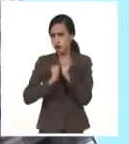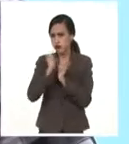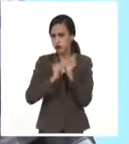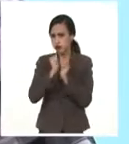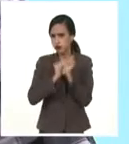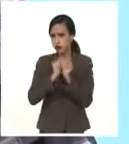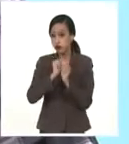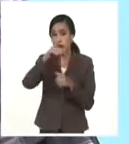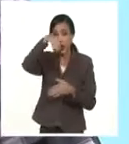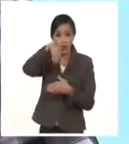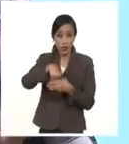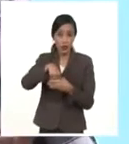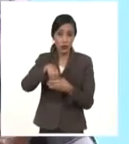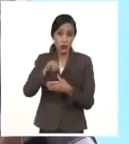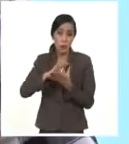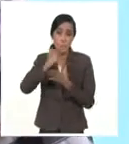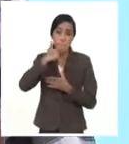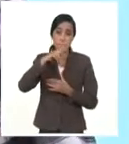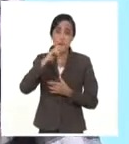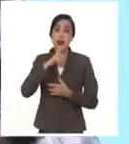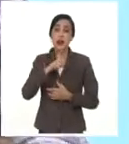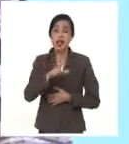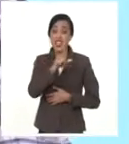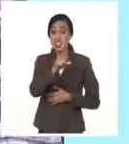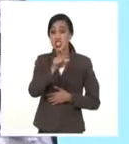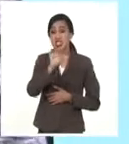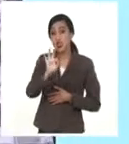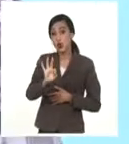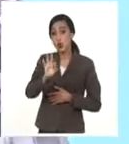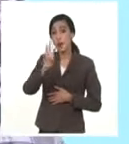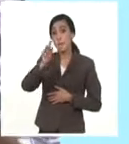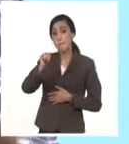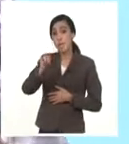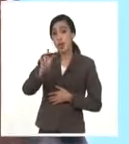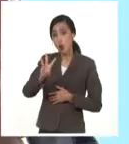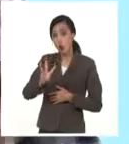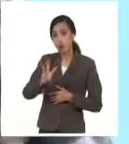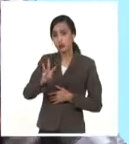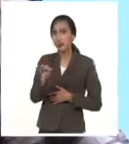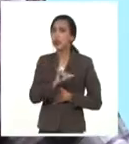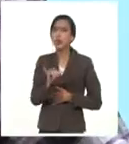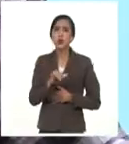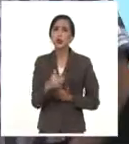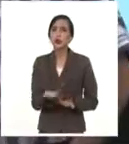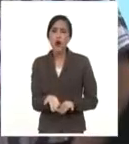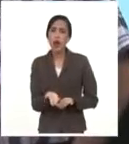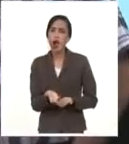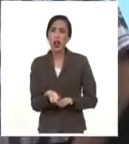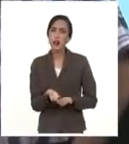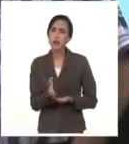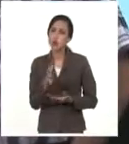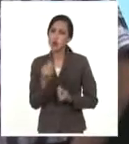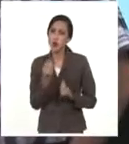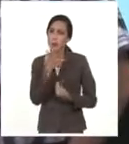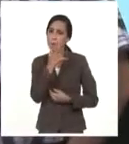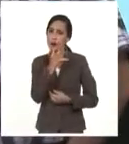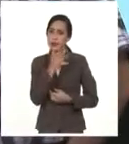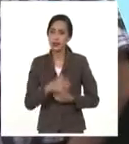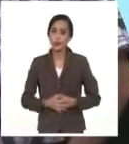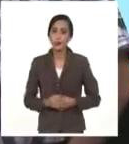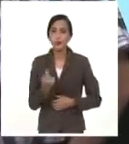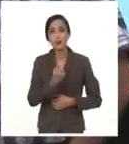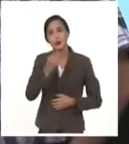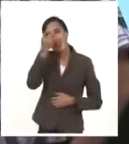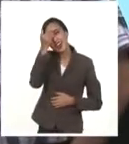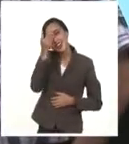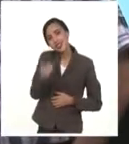en el emplazamiento de Mariel, que son de 18 megawatts. Es decir, que el aporte es muy similar al de un motor de un emplazamiento de Mariel. Agradecemos al director técnico